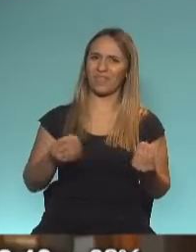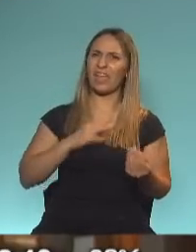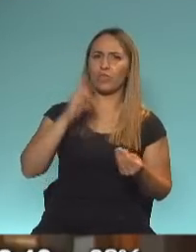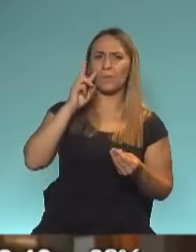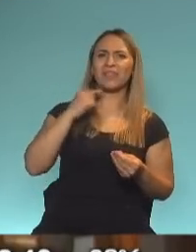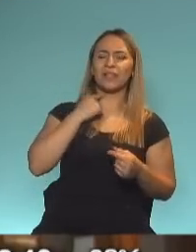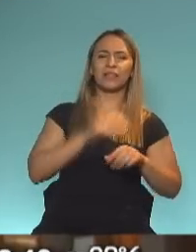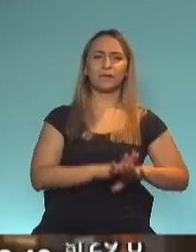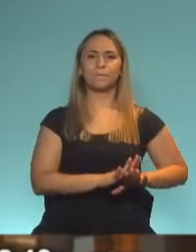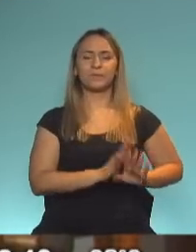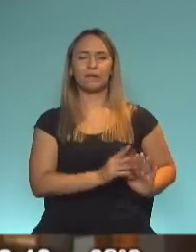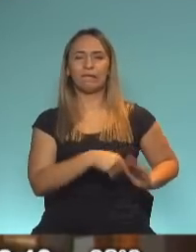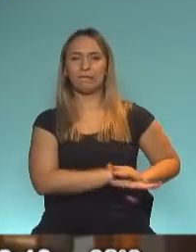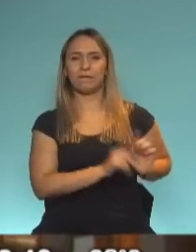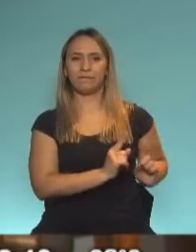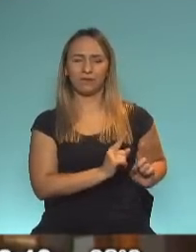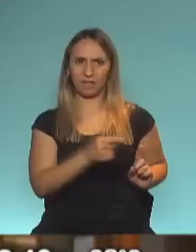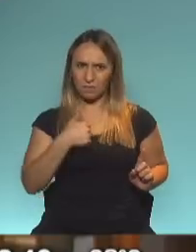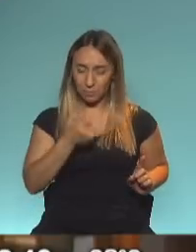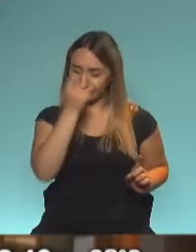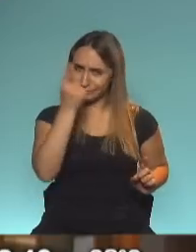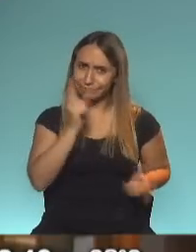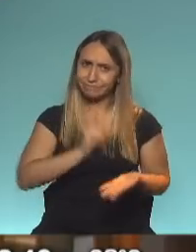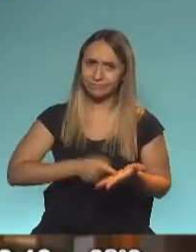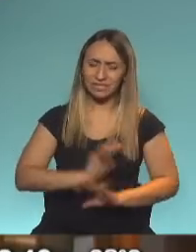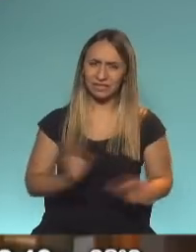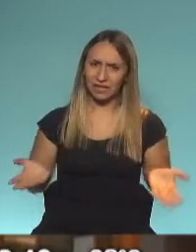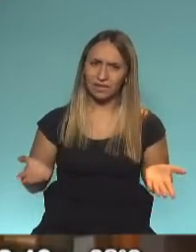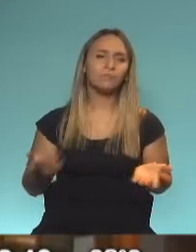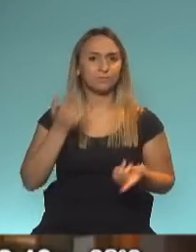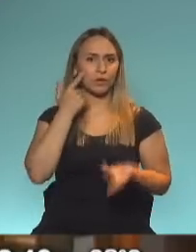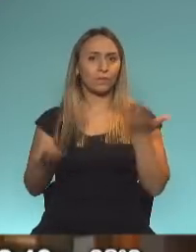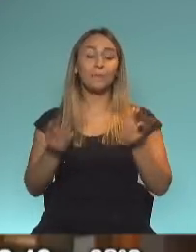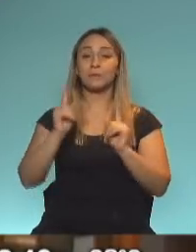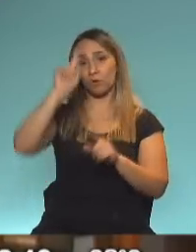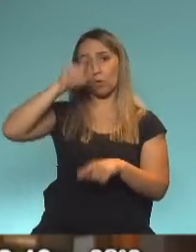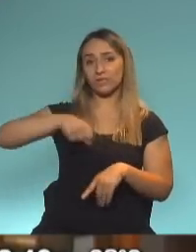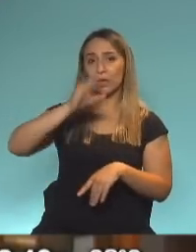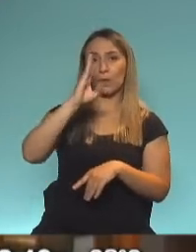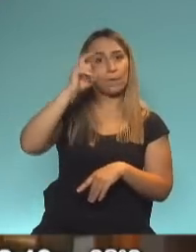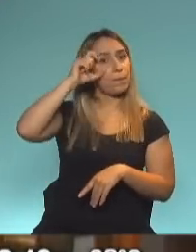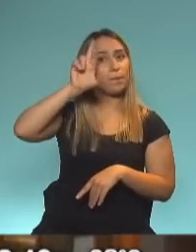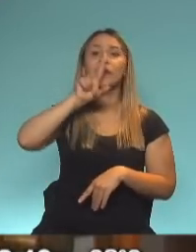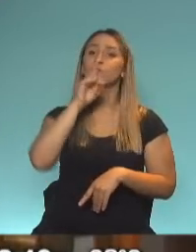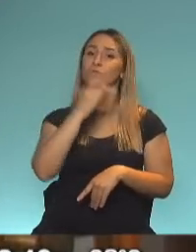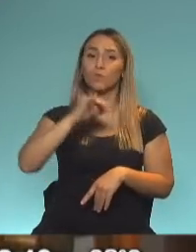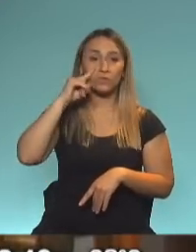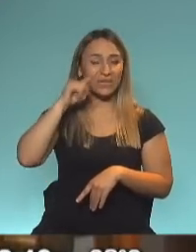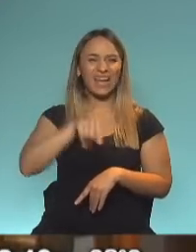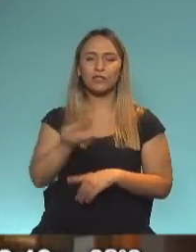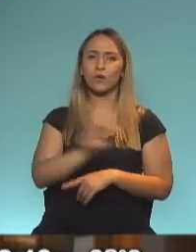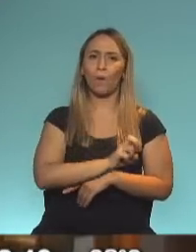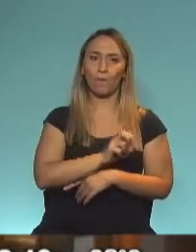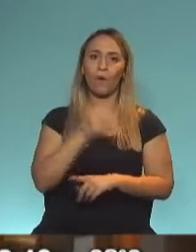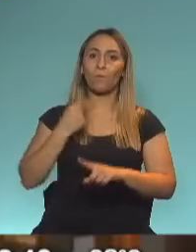diversos casos, ¿no? Lo mismo, lo que le decía antes, lo del juez Bertuzzi, que fue quien cobró la sentencia